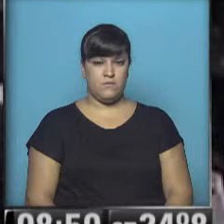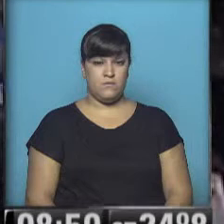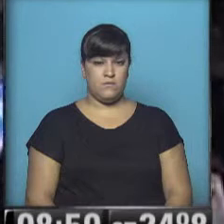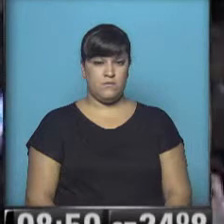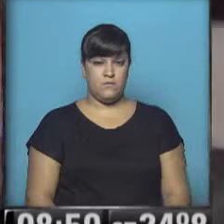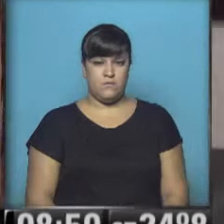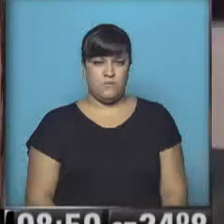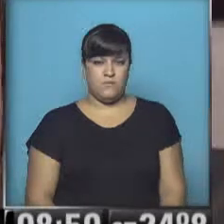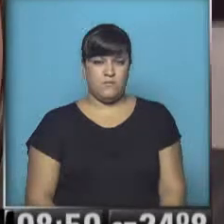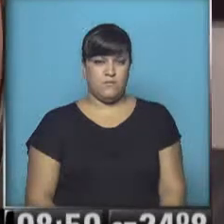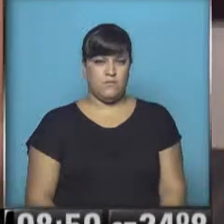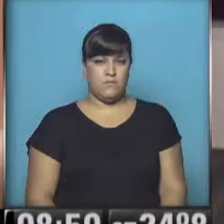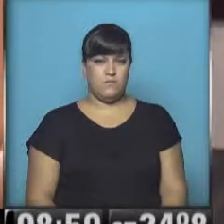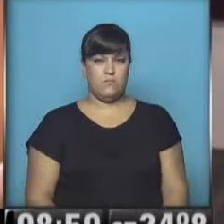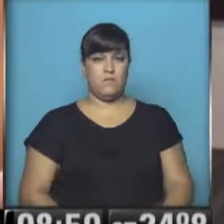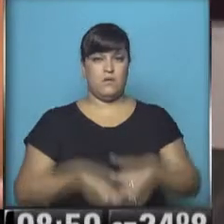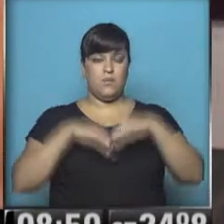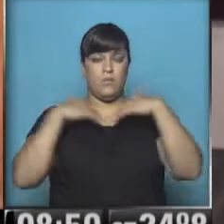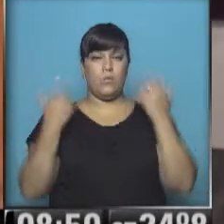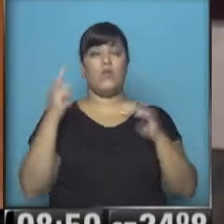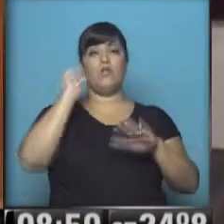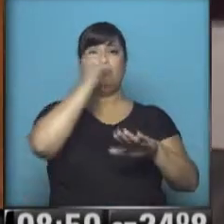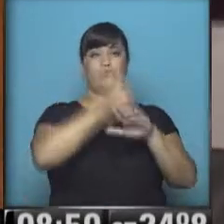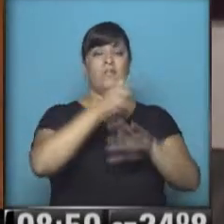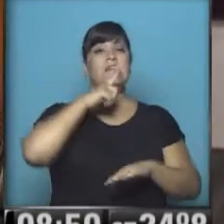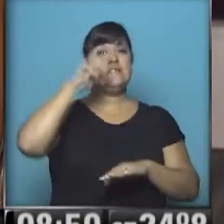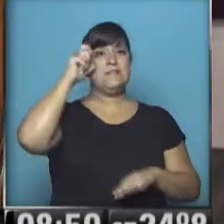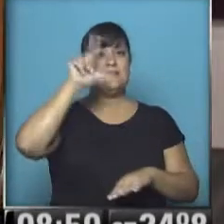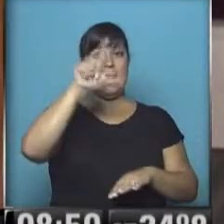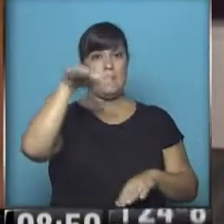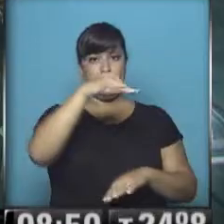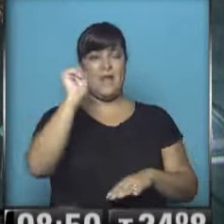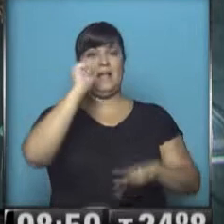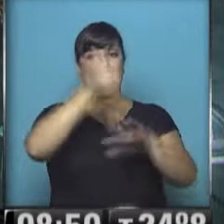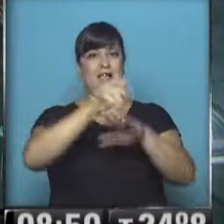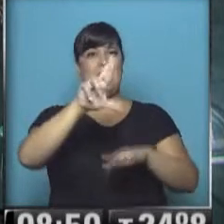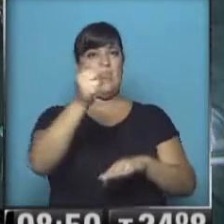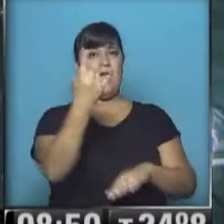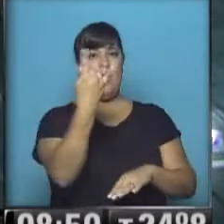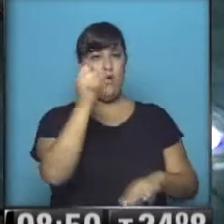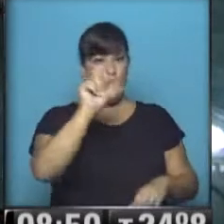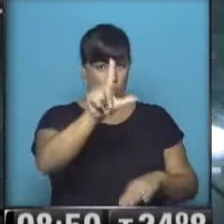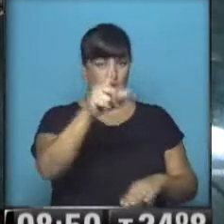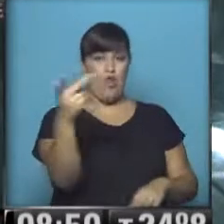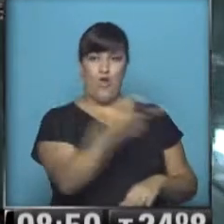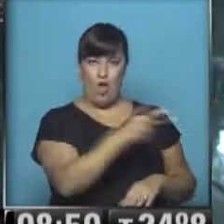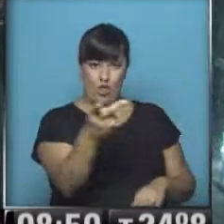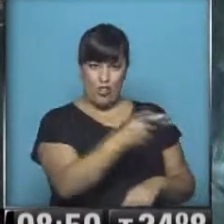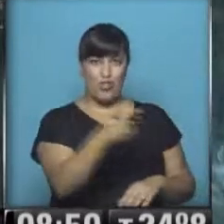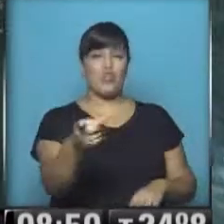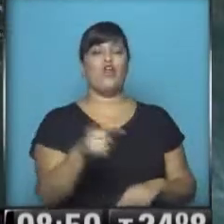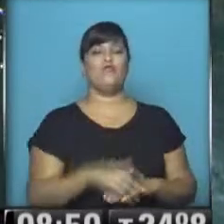note bueno está con nosotros termal usan raúl dellatorre visión 7 internacional